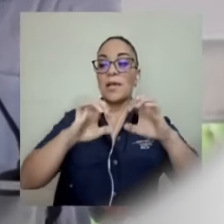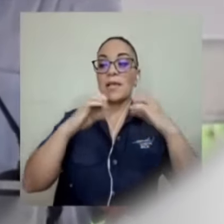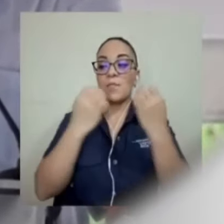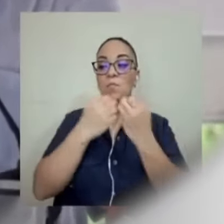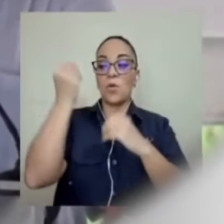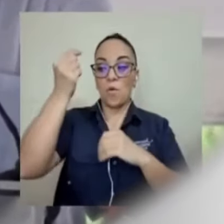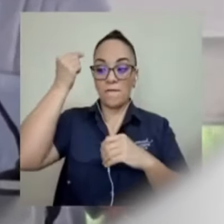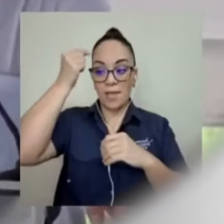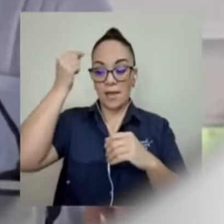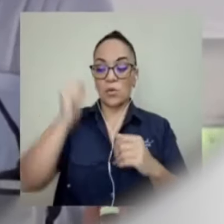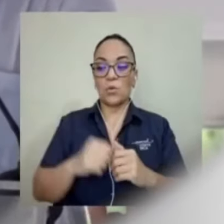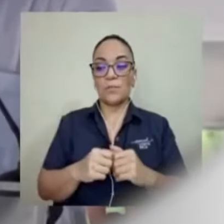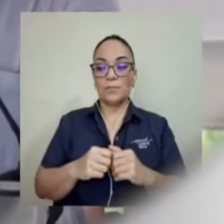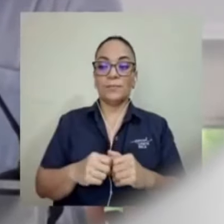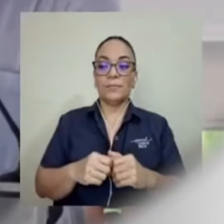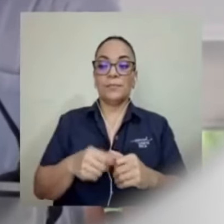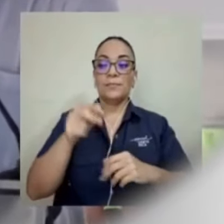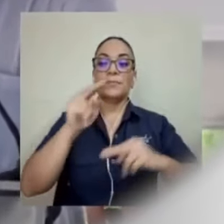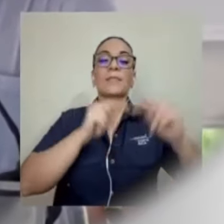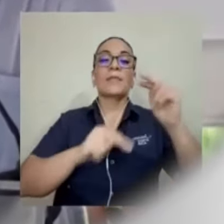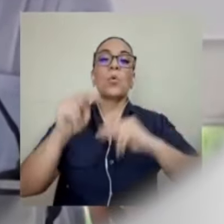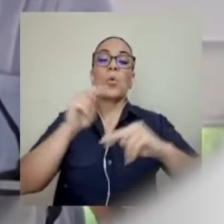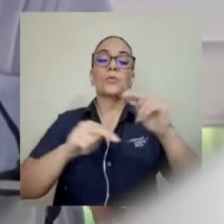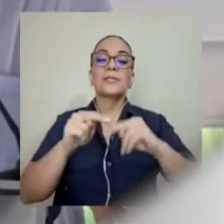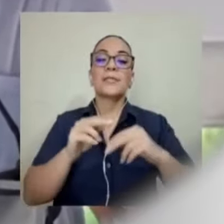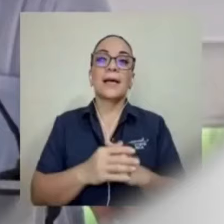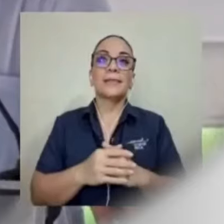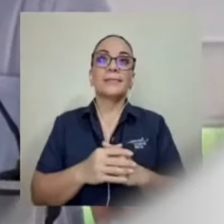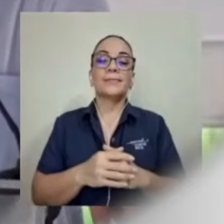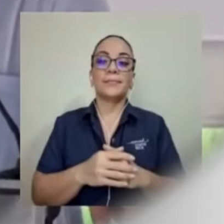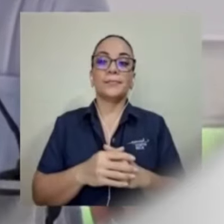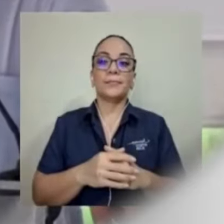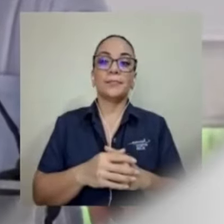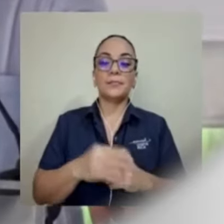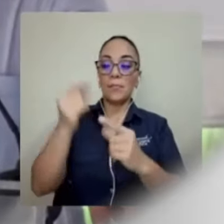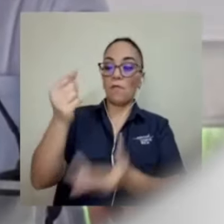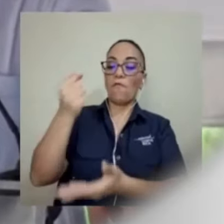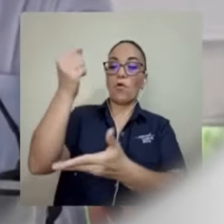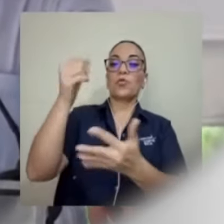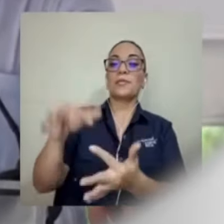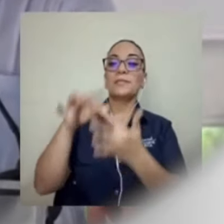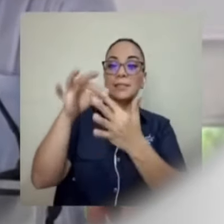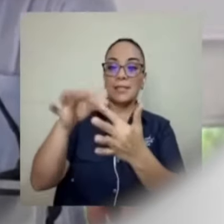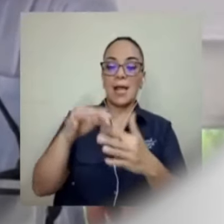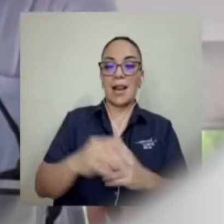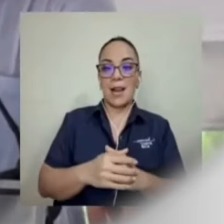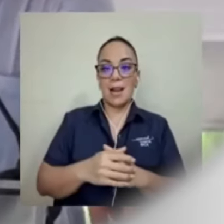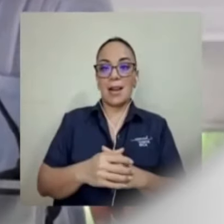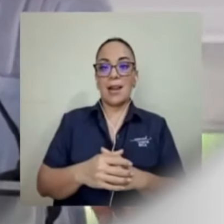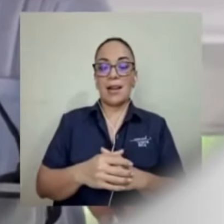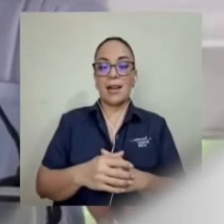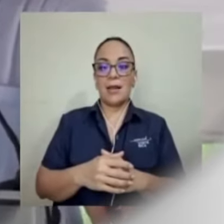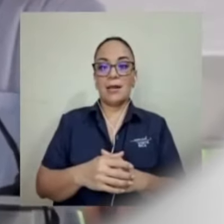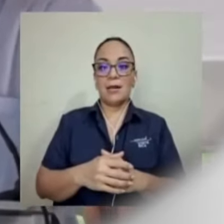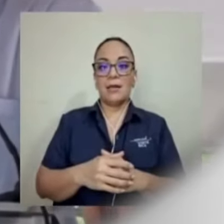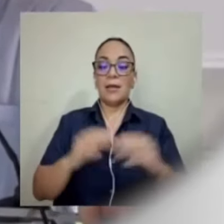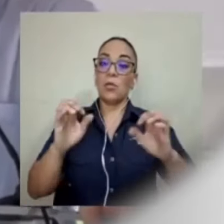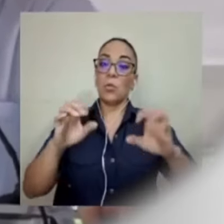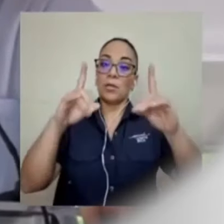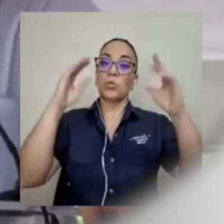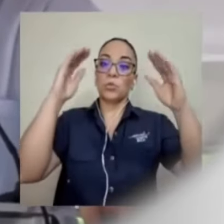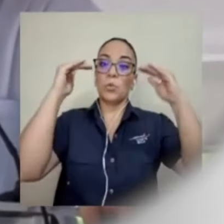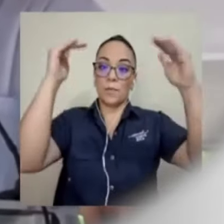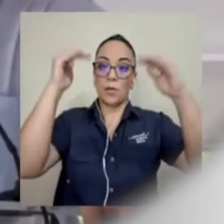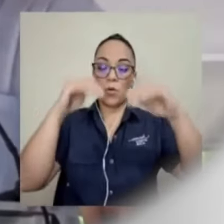gobierno que negocia eh el fondo especial de la educación superior el